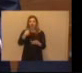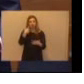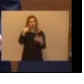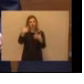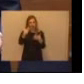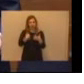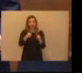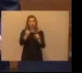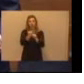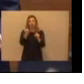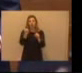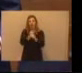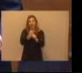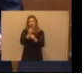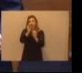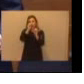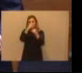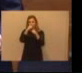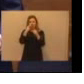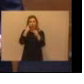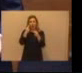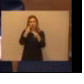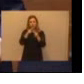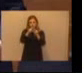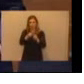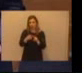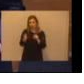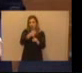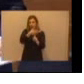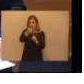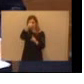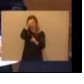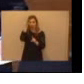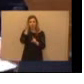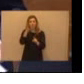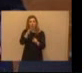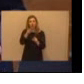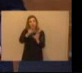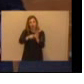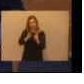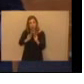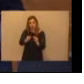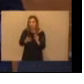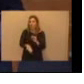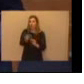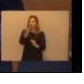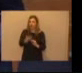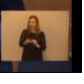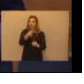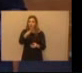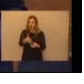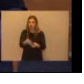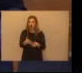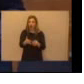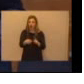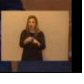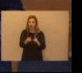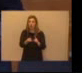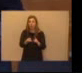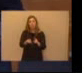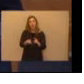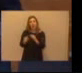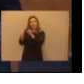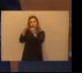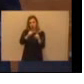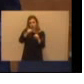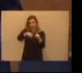Observatorio Permanente de la Violencia de Género, porque su intervención ha sido importante para aumentar el número de órdenes de protección